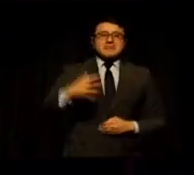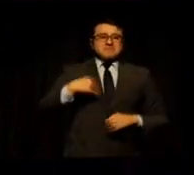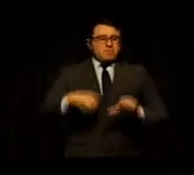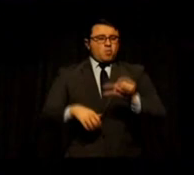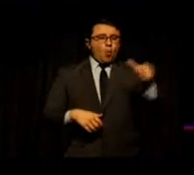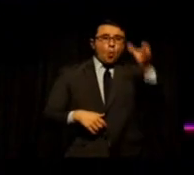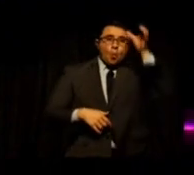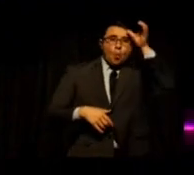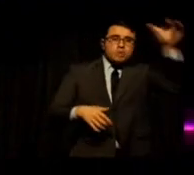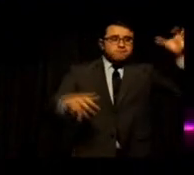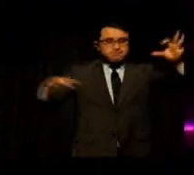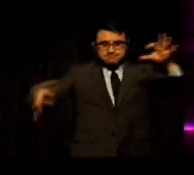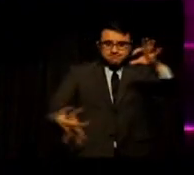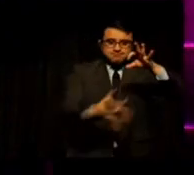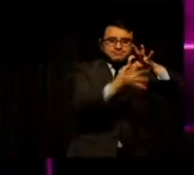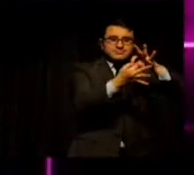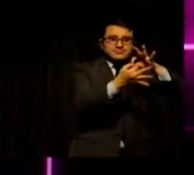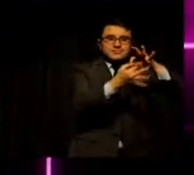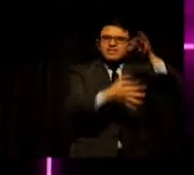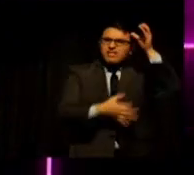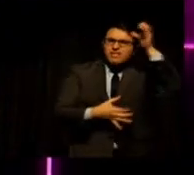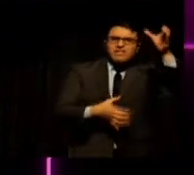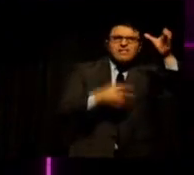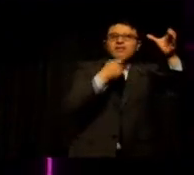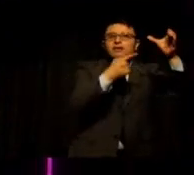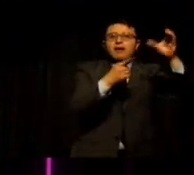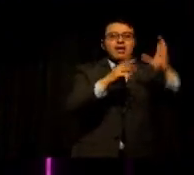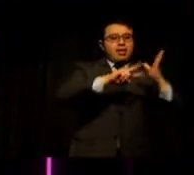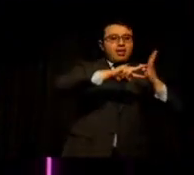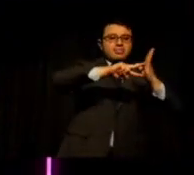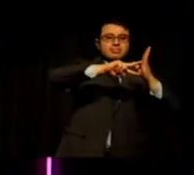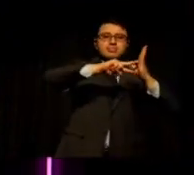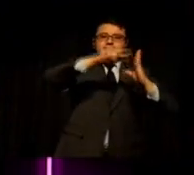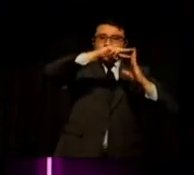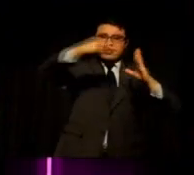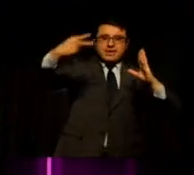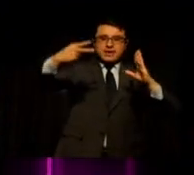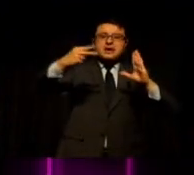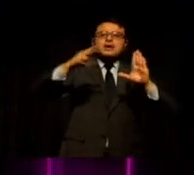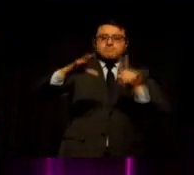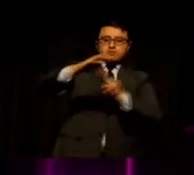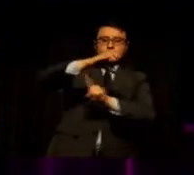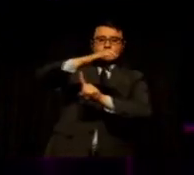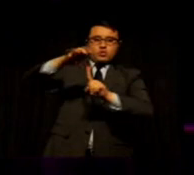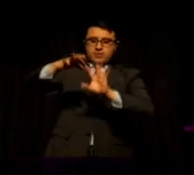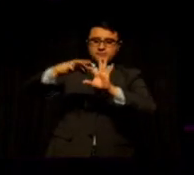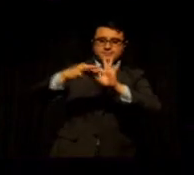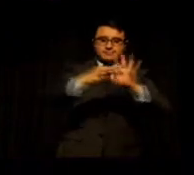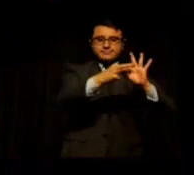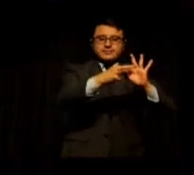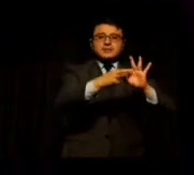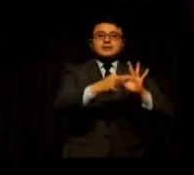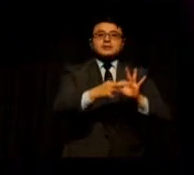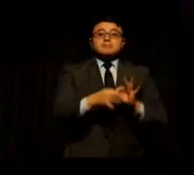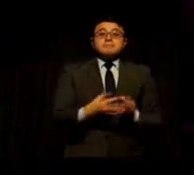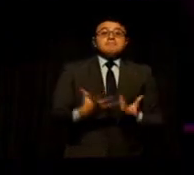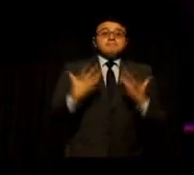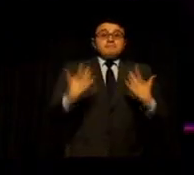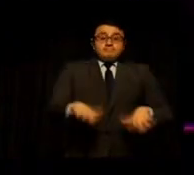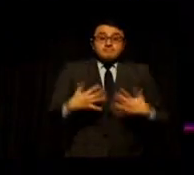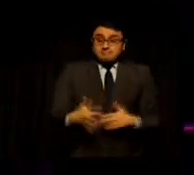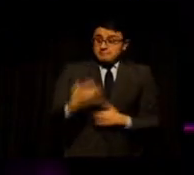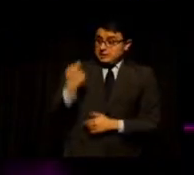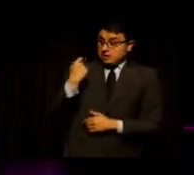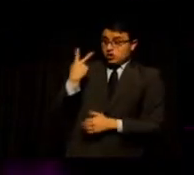el concepto de las tics con la cultura y en estos dos años no solamente